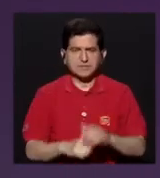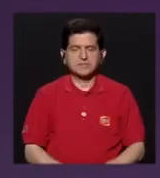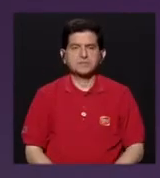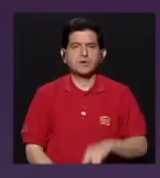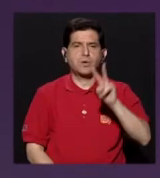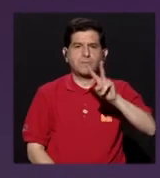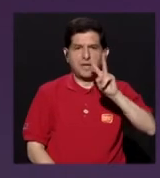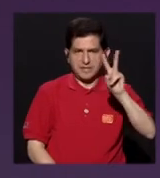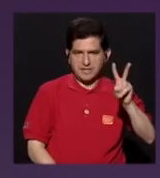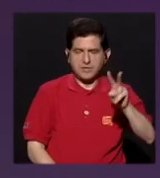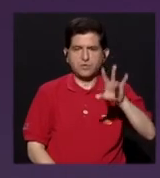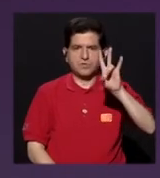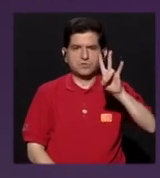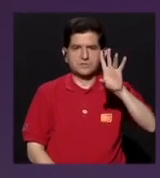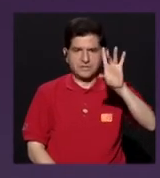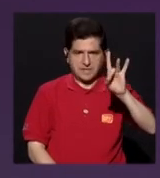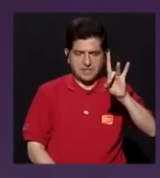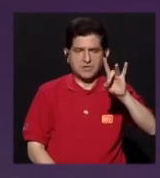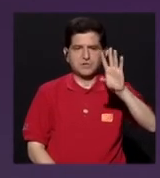el